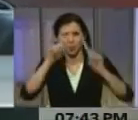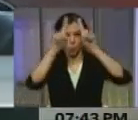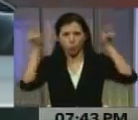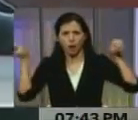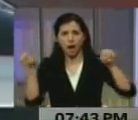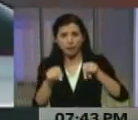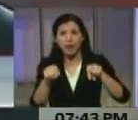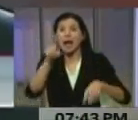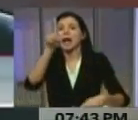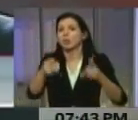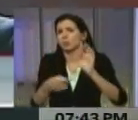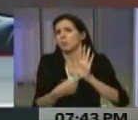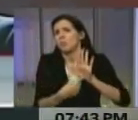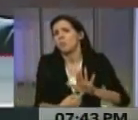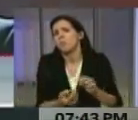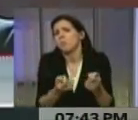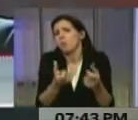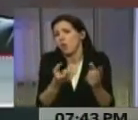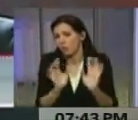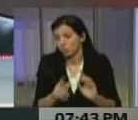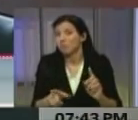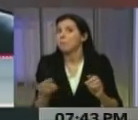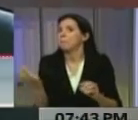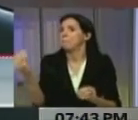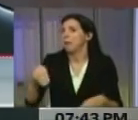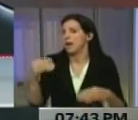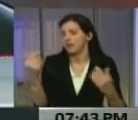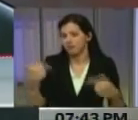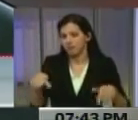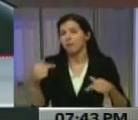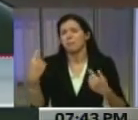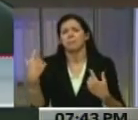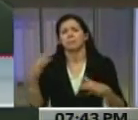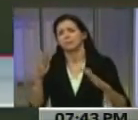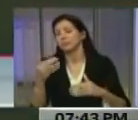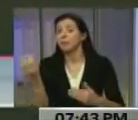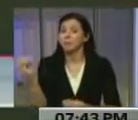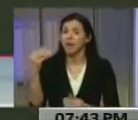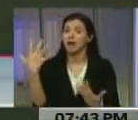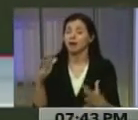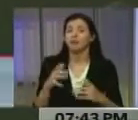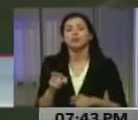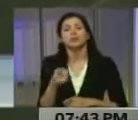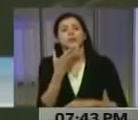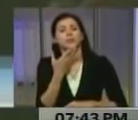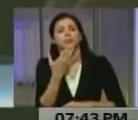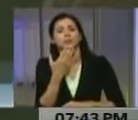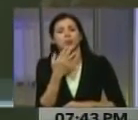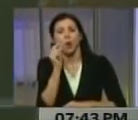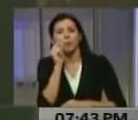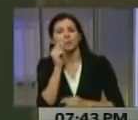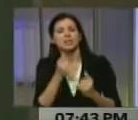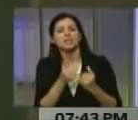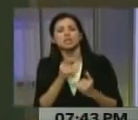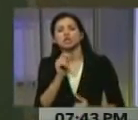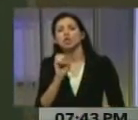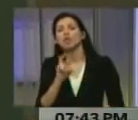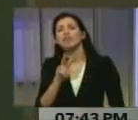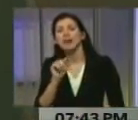son apenas una muestra muy pequeña de lo que tiene la Galería de Arte Nacional. O sea, desde un Tovar y Tovar hasta un Régulo